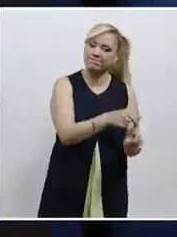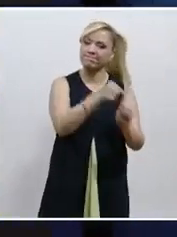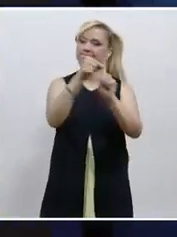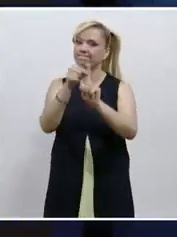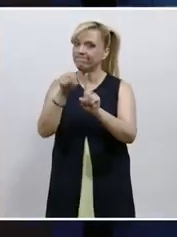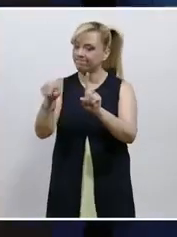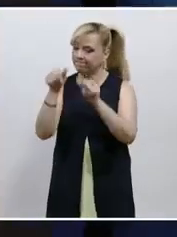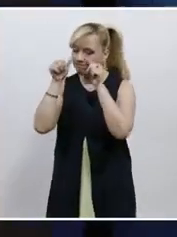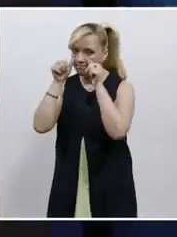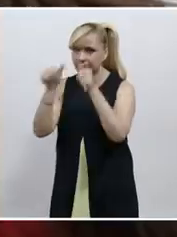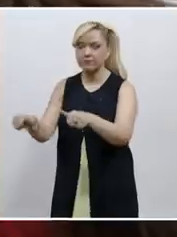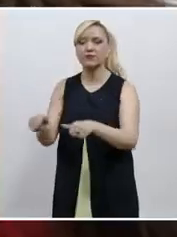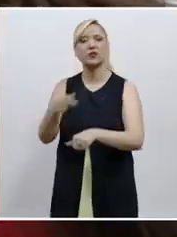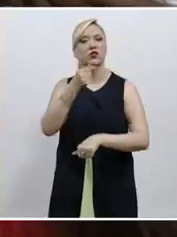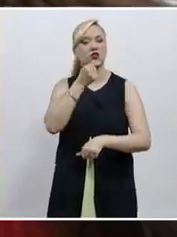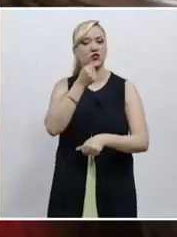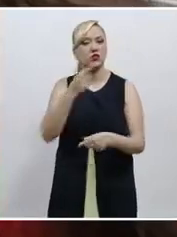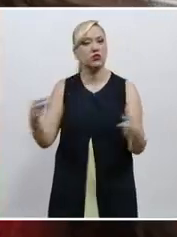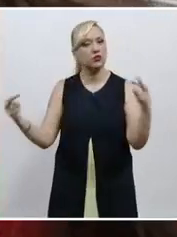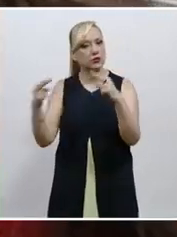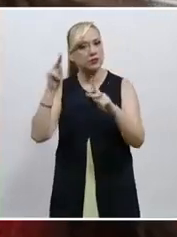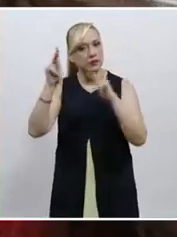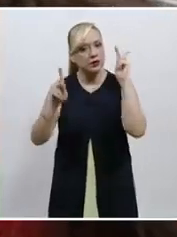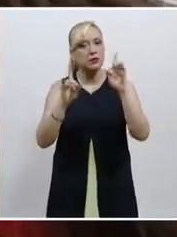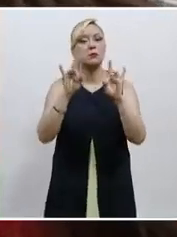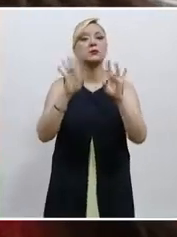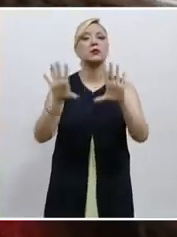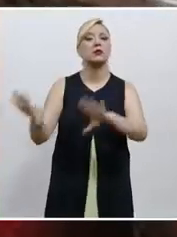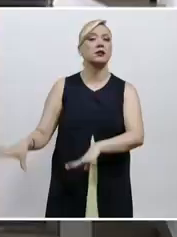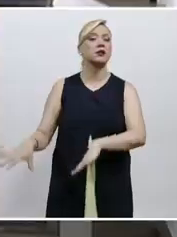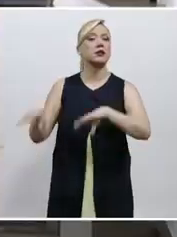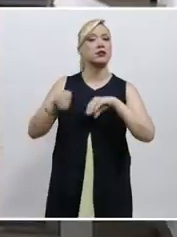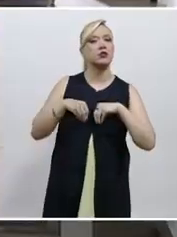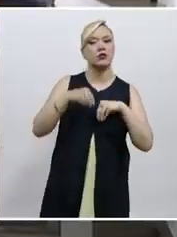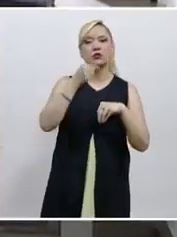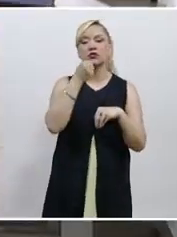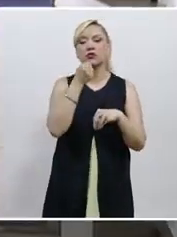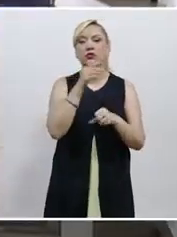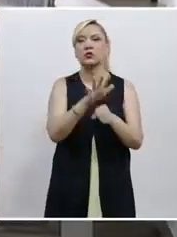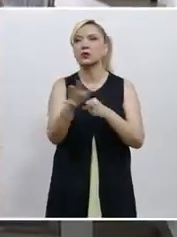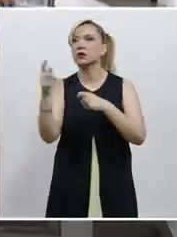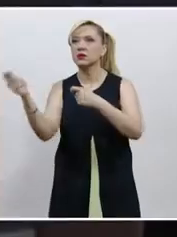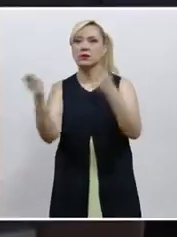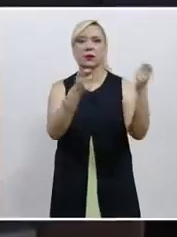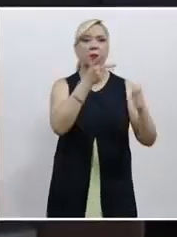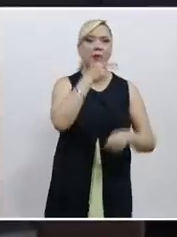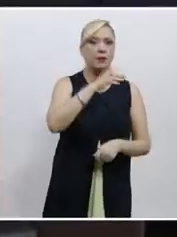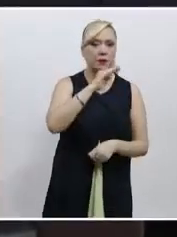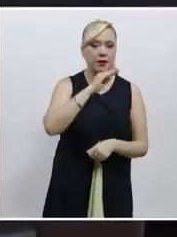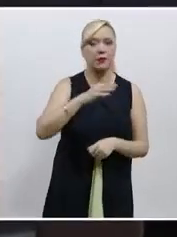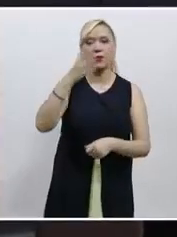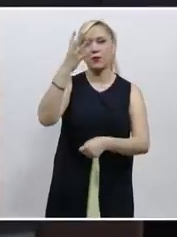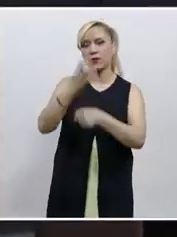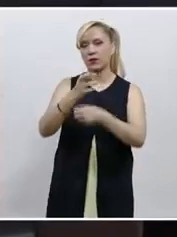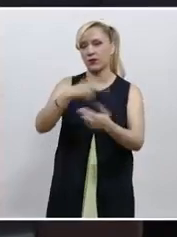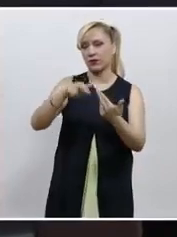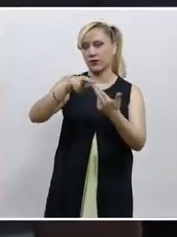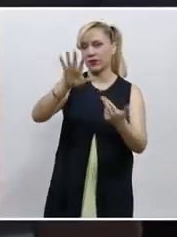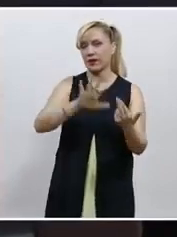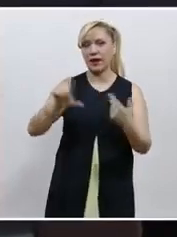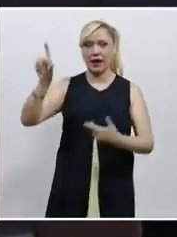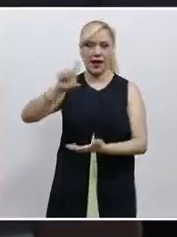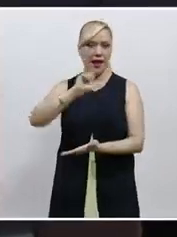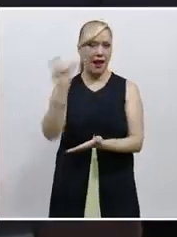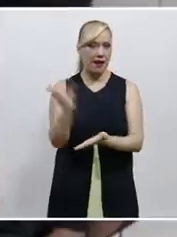custodia. El primer tribunal colegiado de circuito del Centro Auxiliar de la Cuarta Región con residencia en